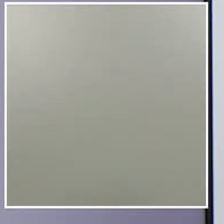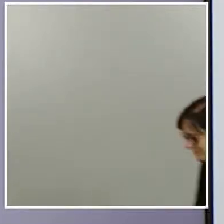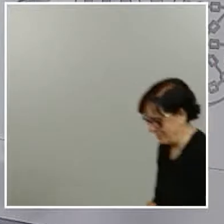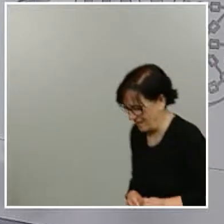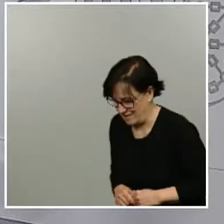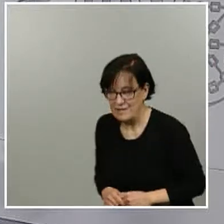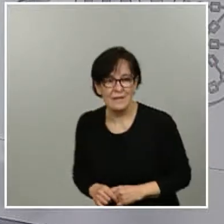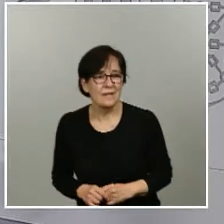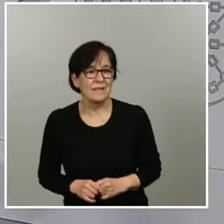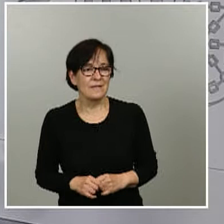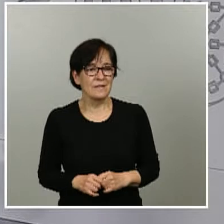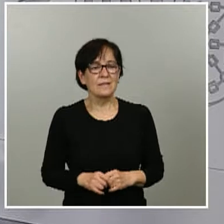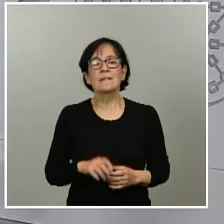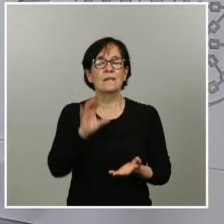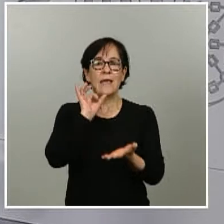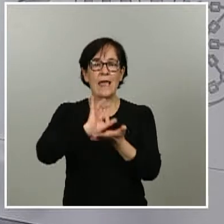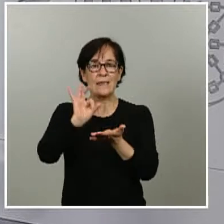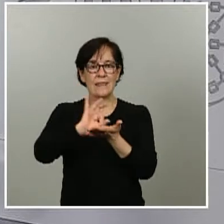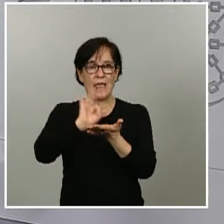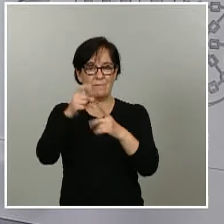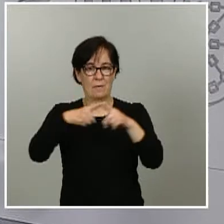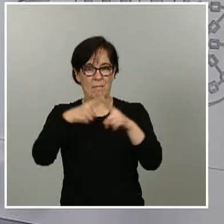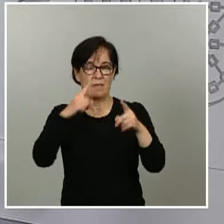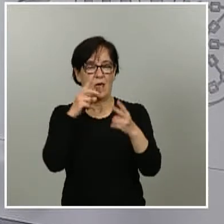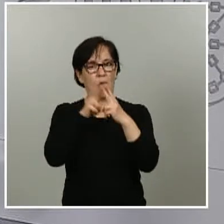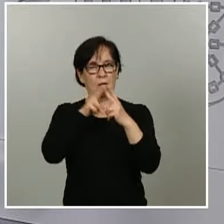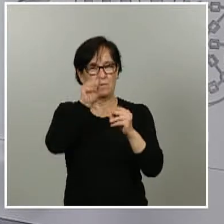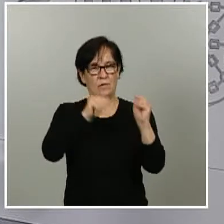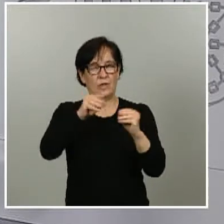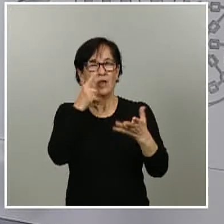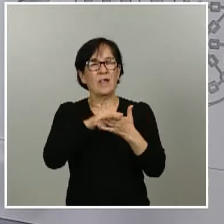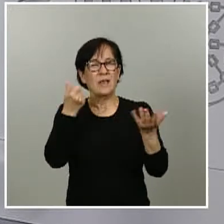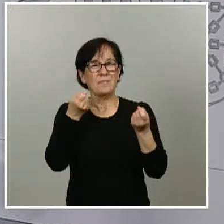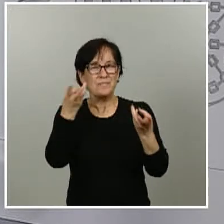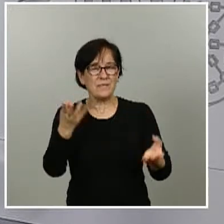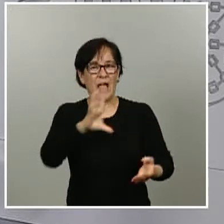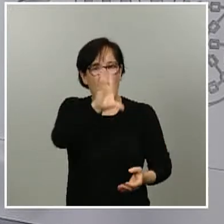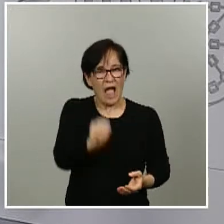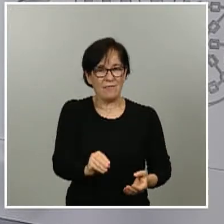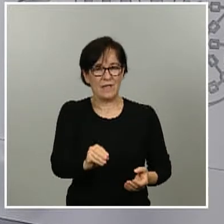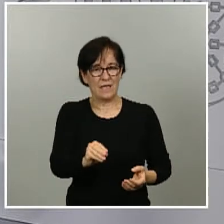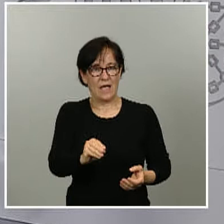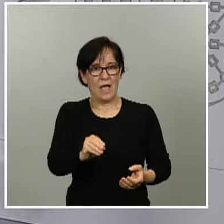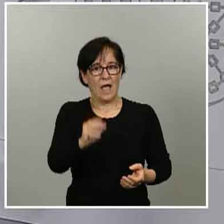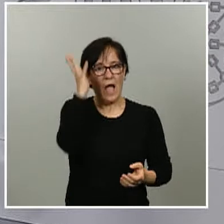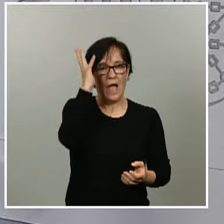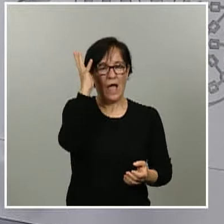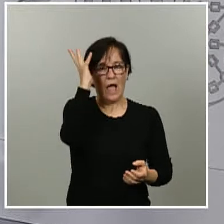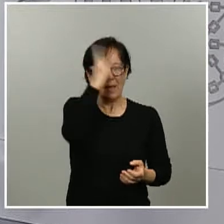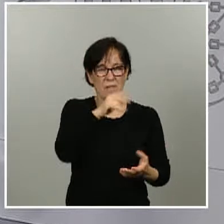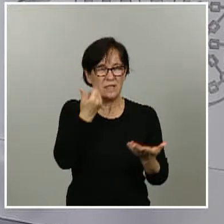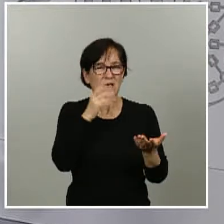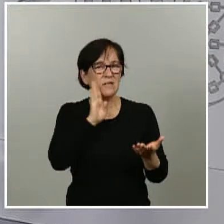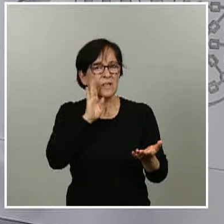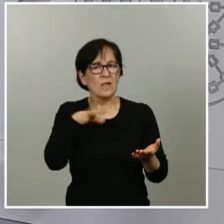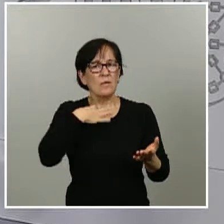preguntas. Los numerosos casos en países de clima caluroso de África o América que ha mencionado hacen descartar del todo la posibilidad